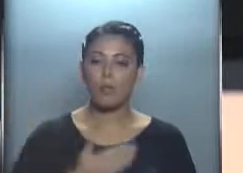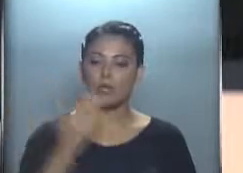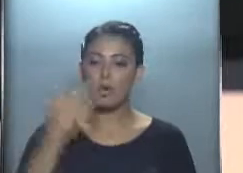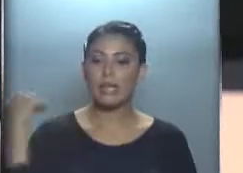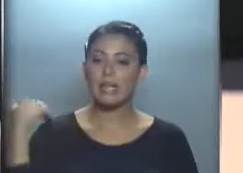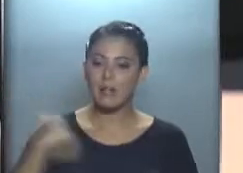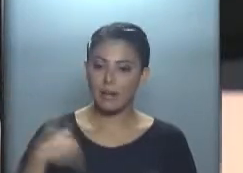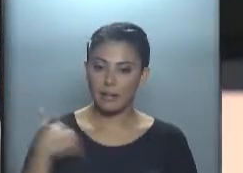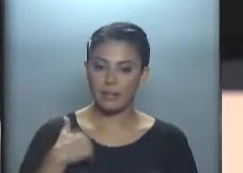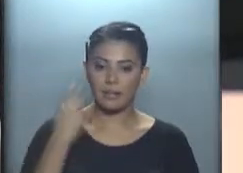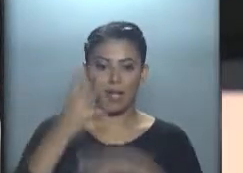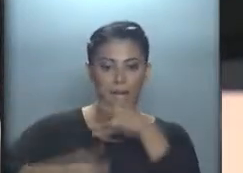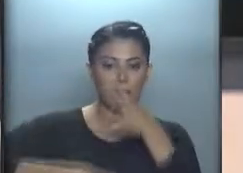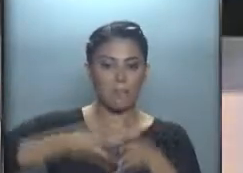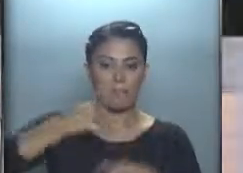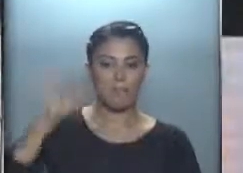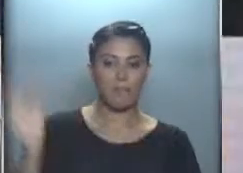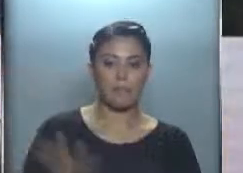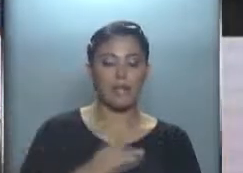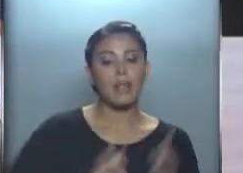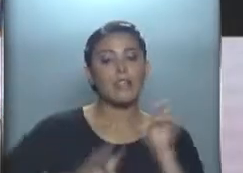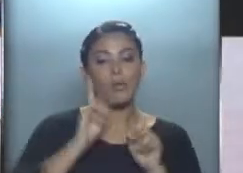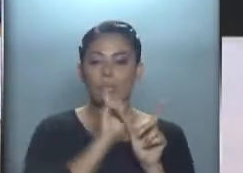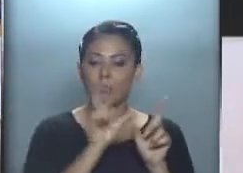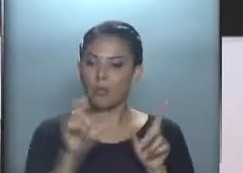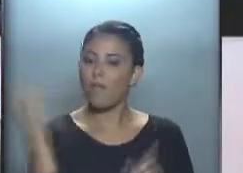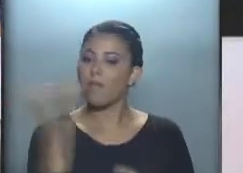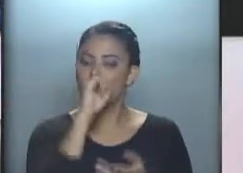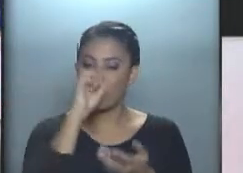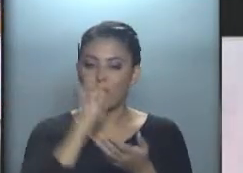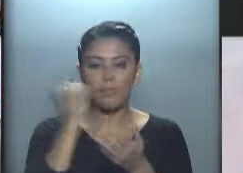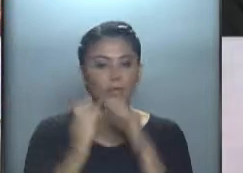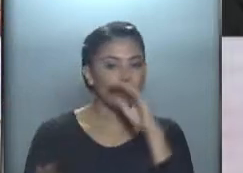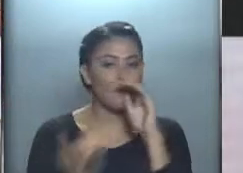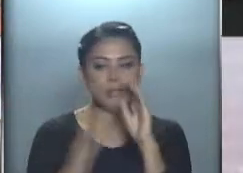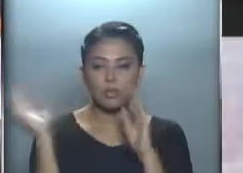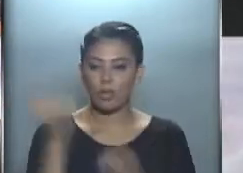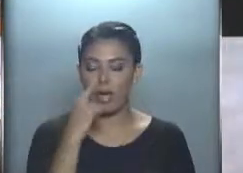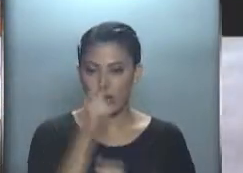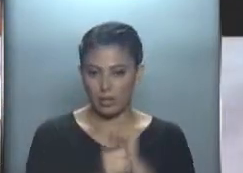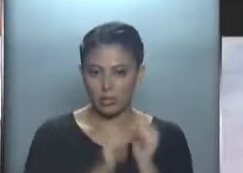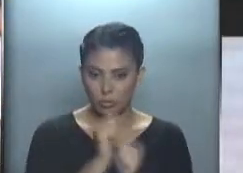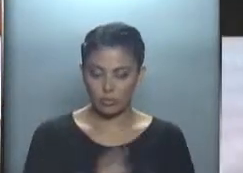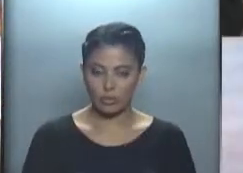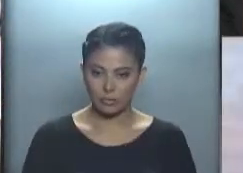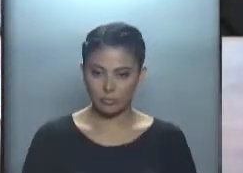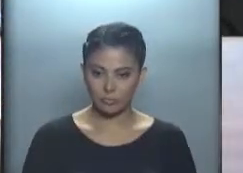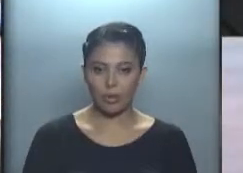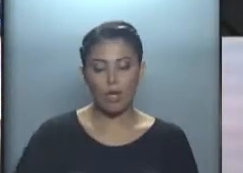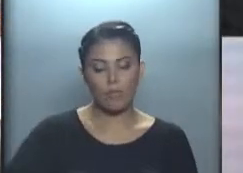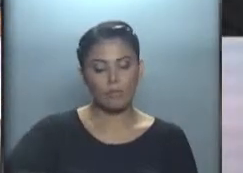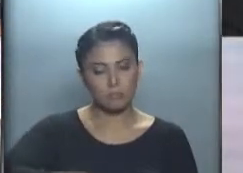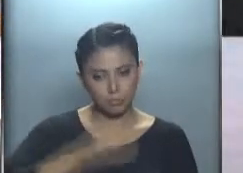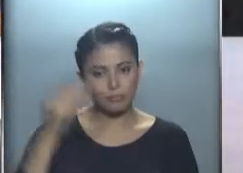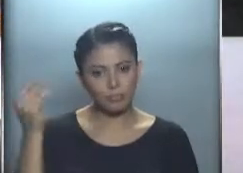de maquinaria y de determinados insumos críticos para la industria un aspecto que más de una vez